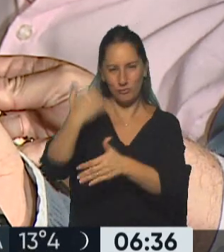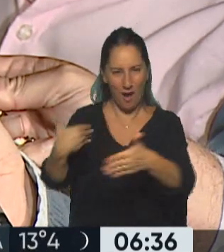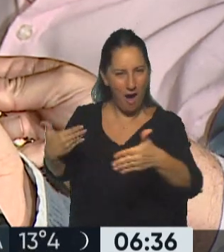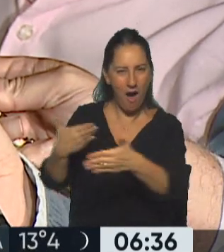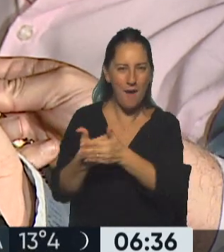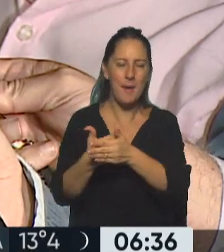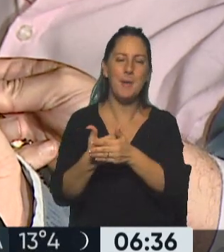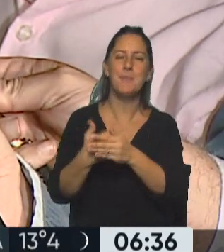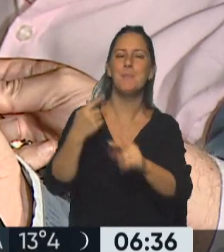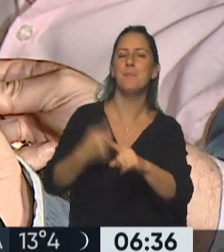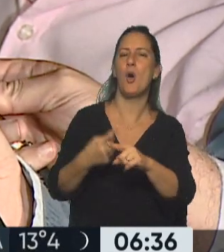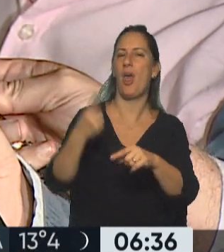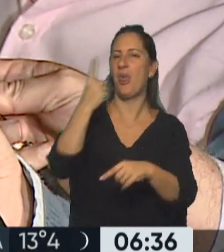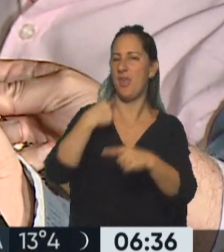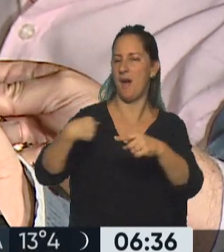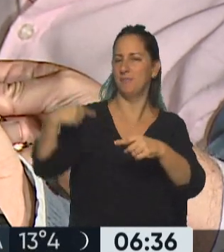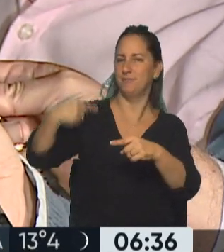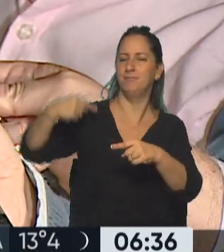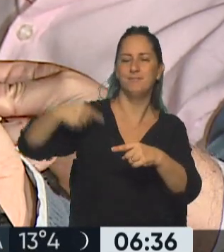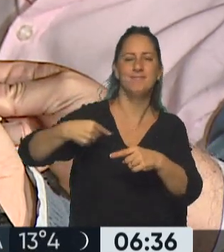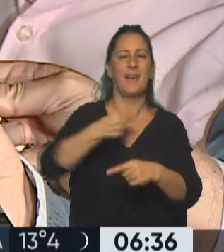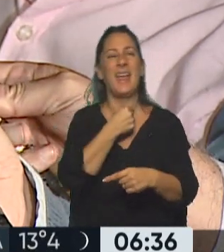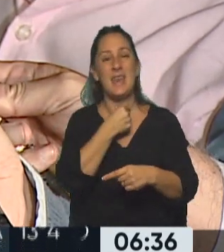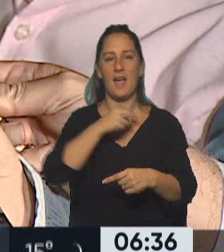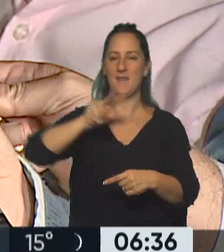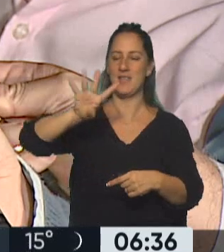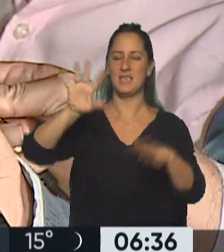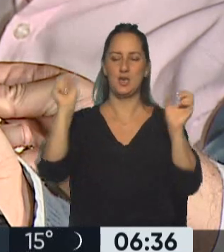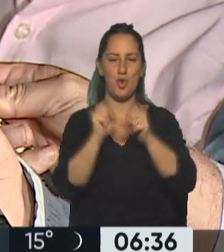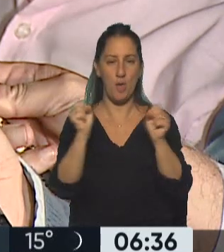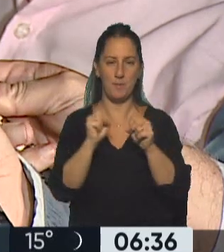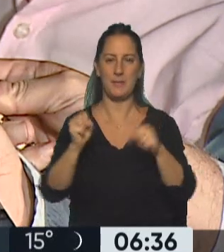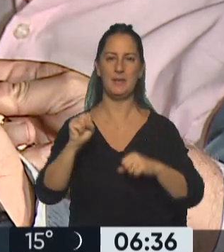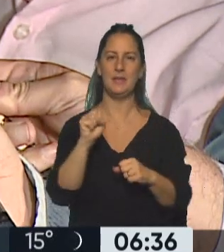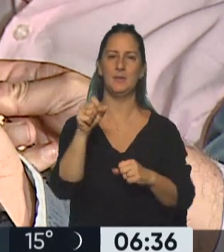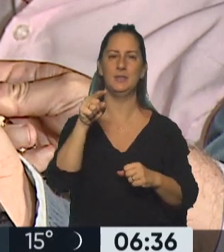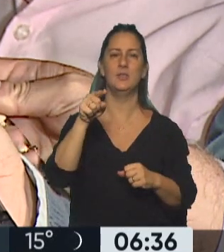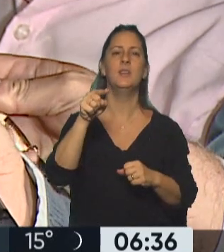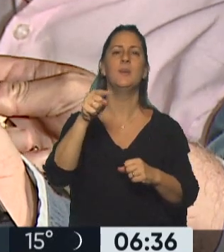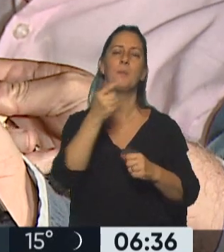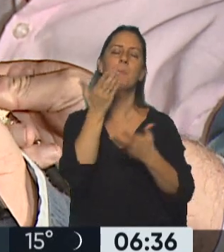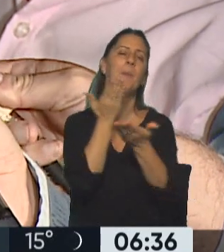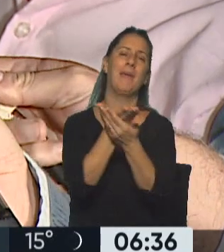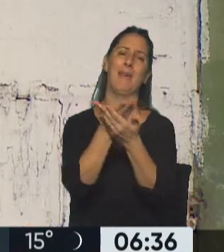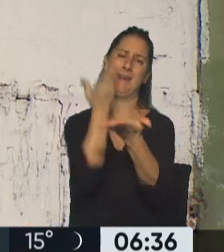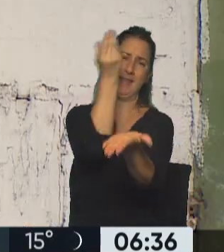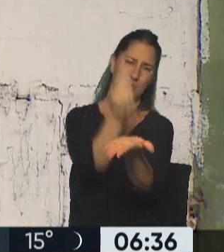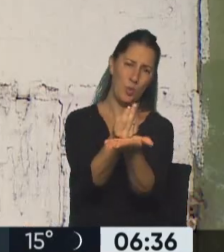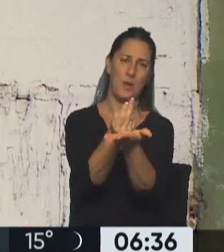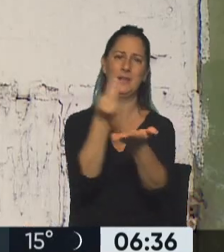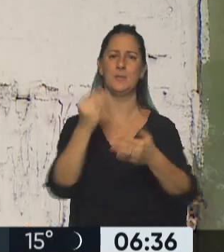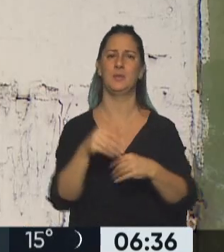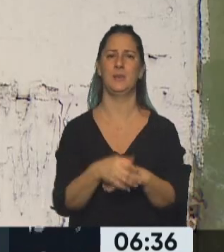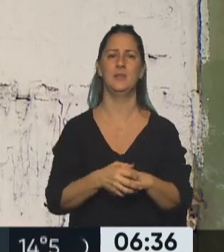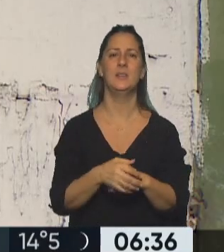algunas voces de estos días que pretendían que el 25 de mayo se aclamara por su posible candidatura. Creo que ha dado